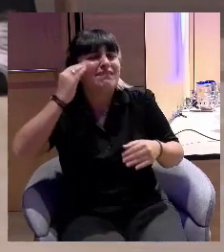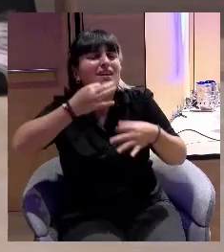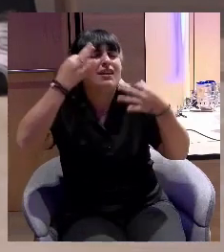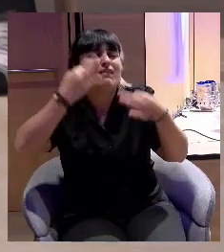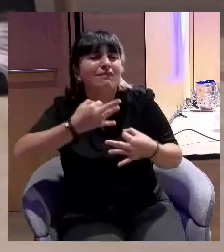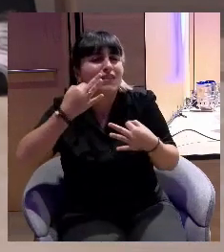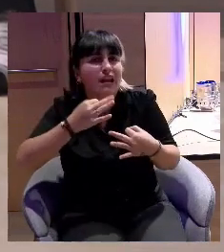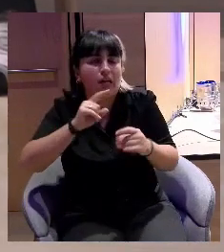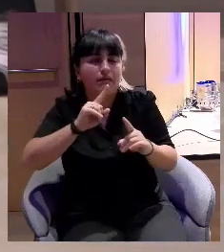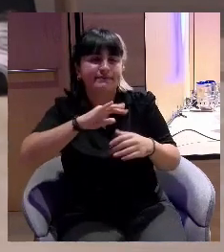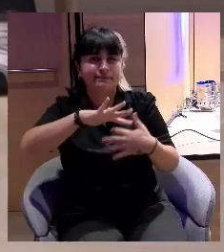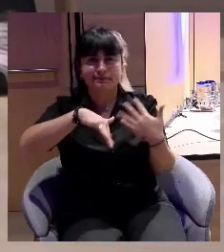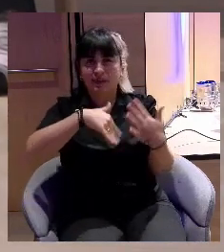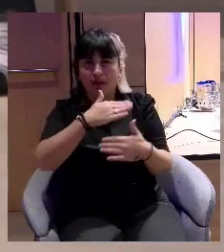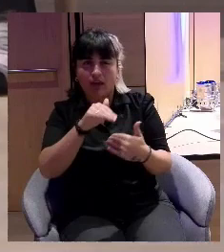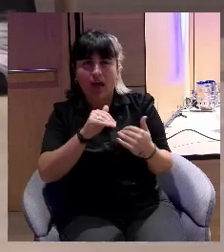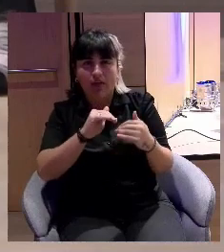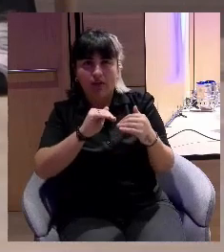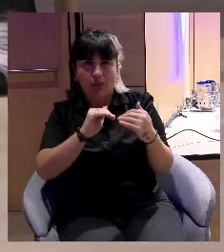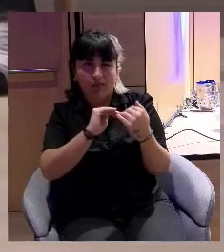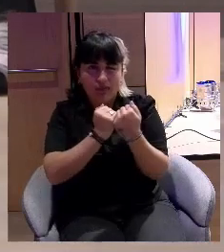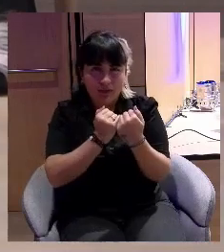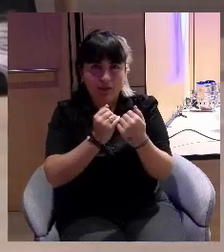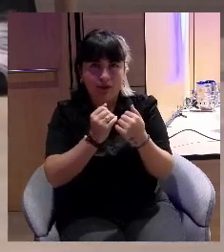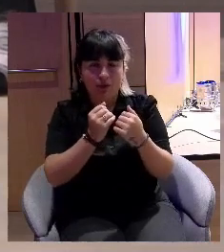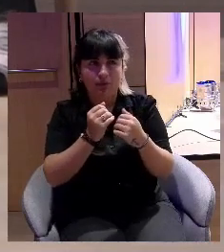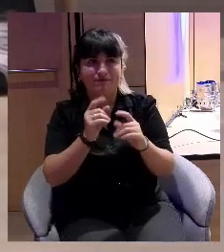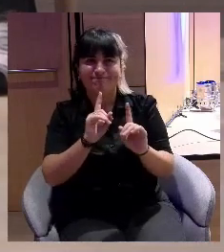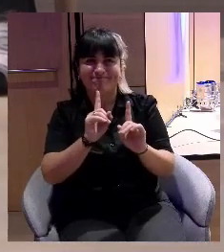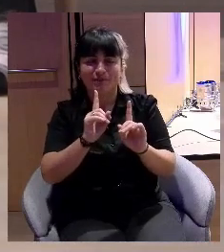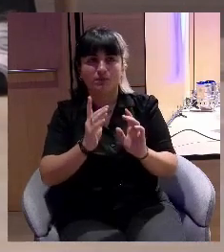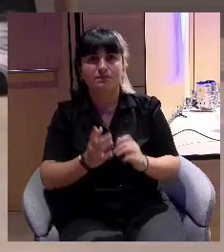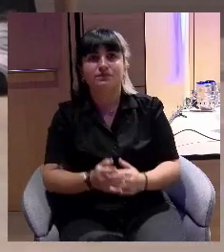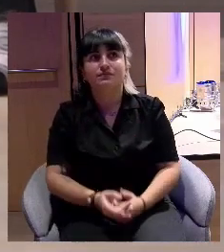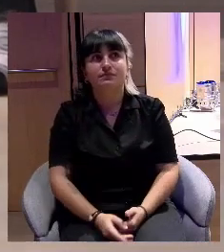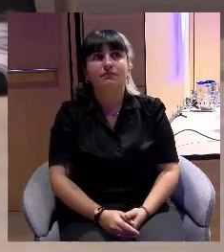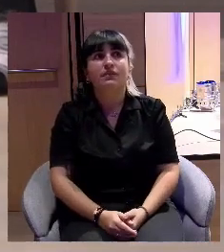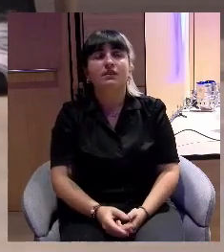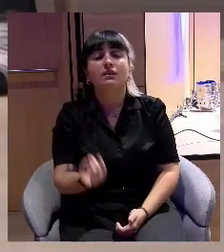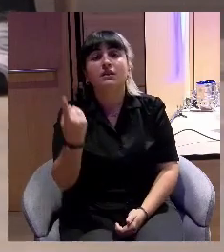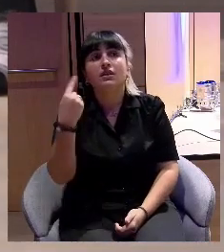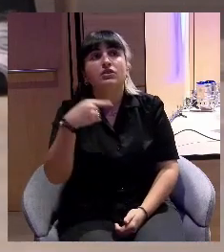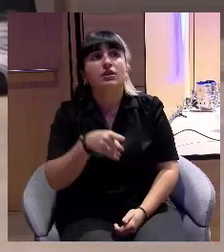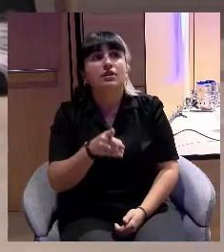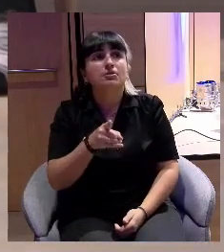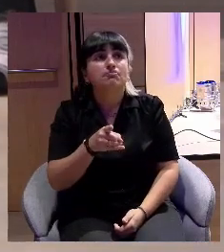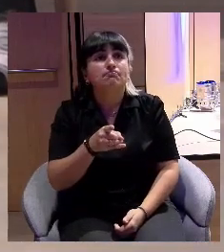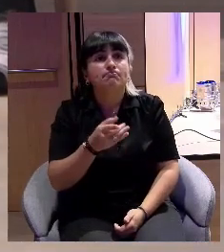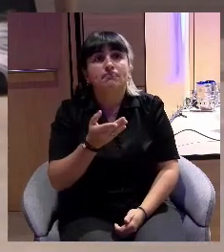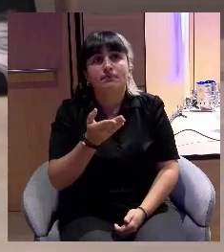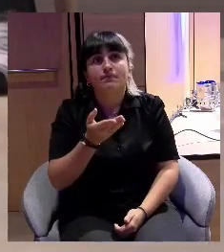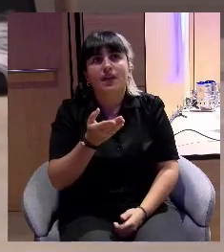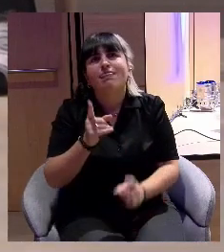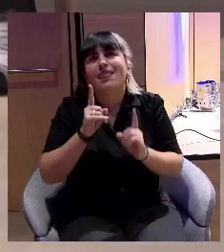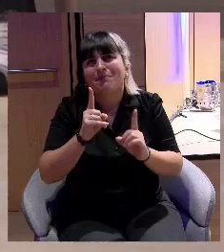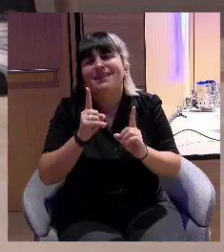Y con suerte, pues también que llegue y que pueda ser utilizado y replicable en cualquier otro